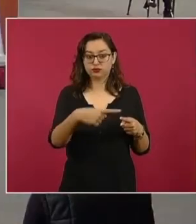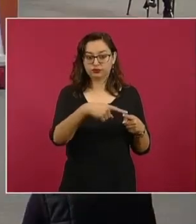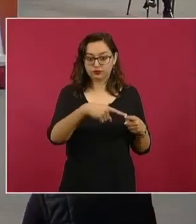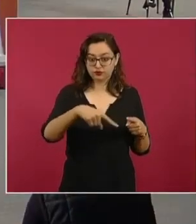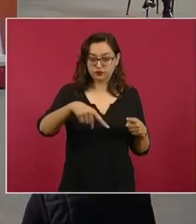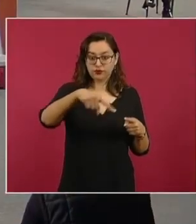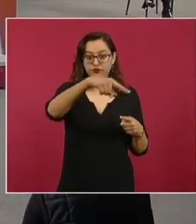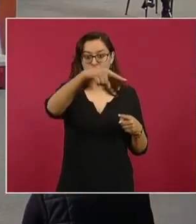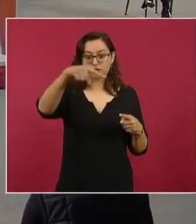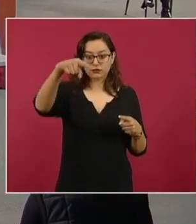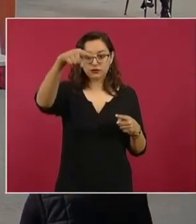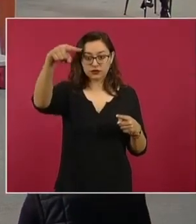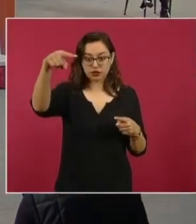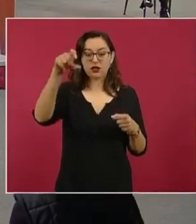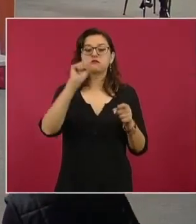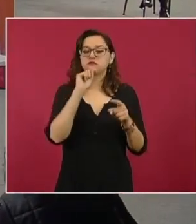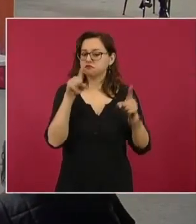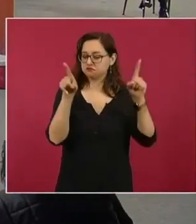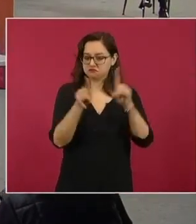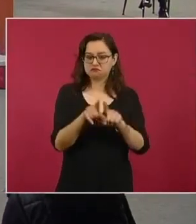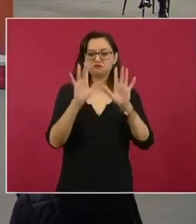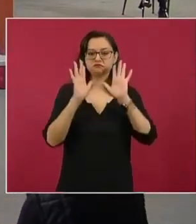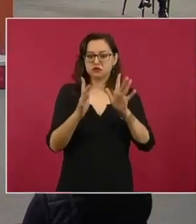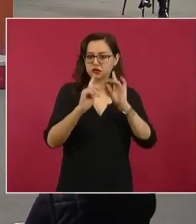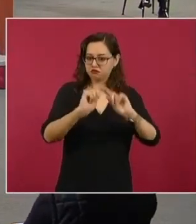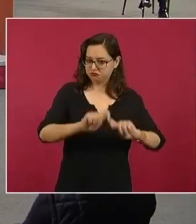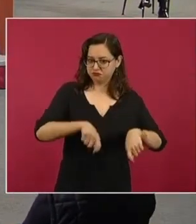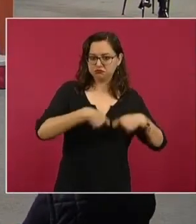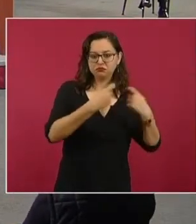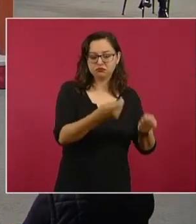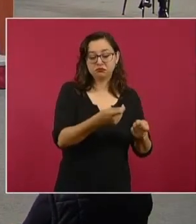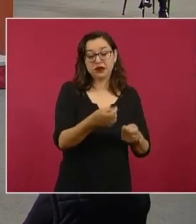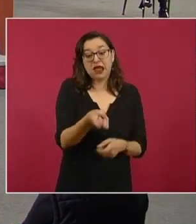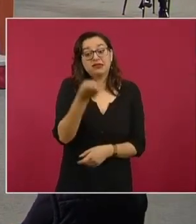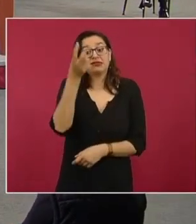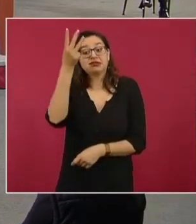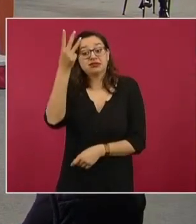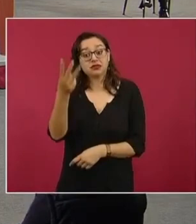hasta Calquiní, este es el tramo 3 de Calquiní